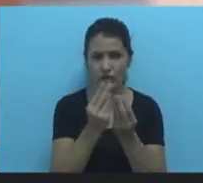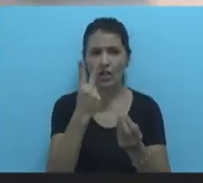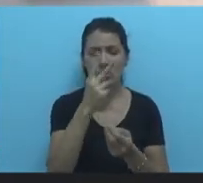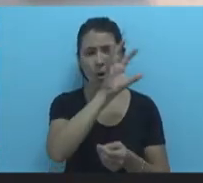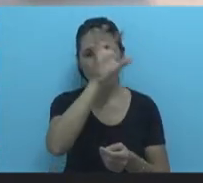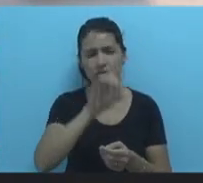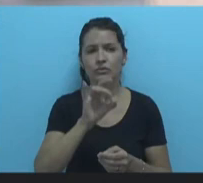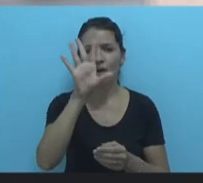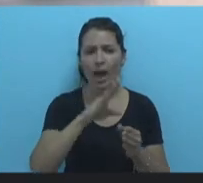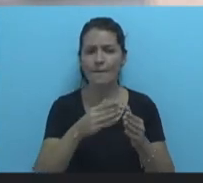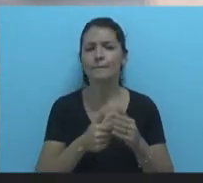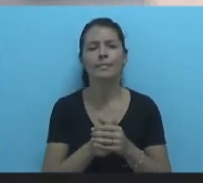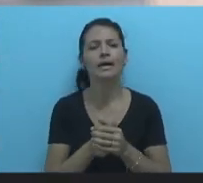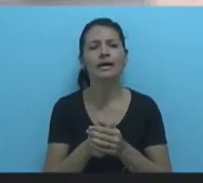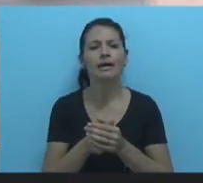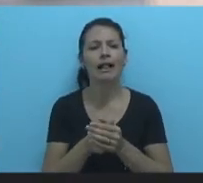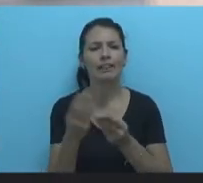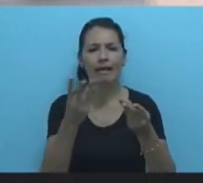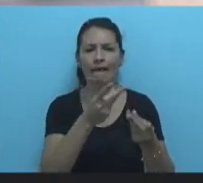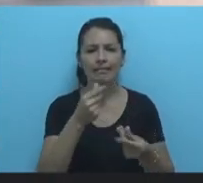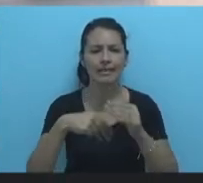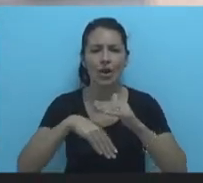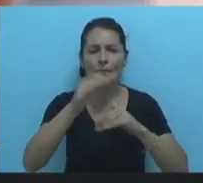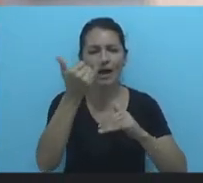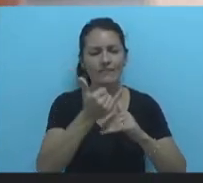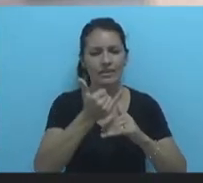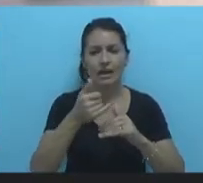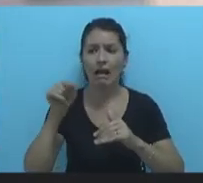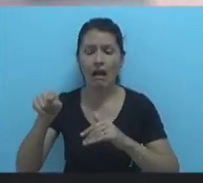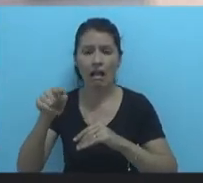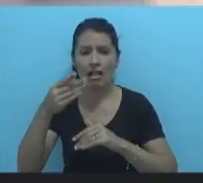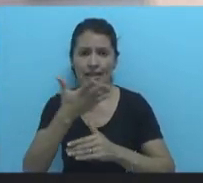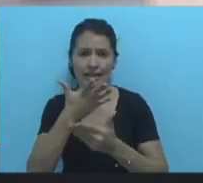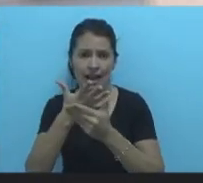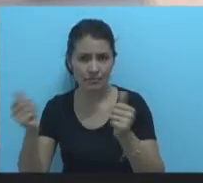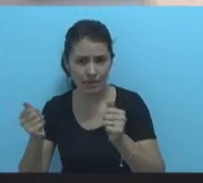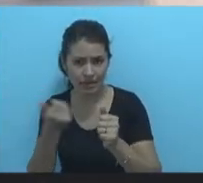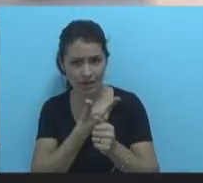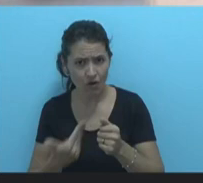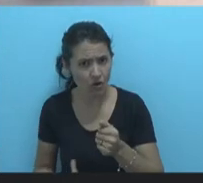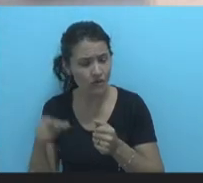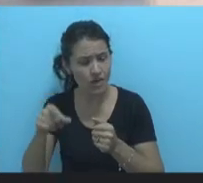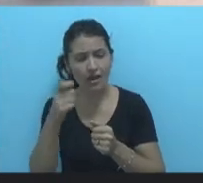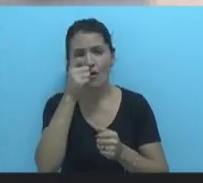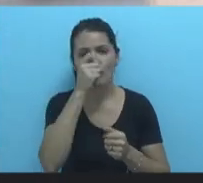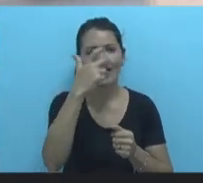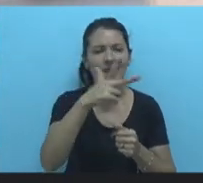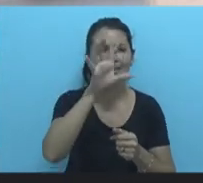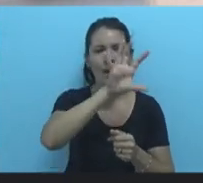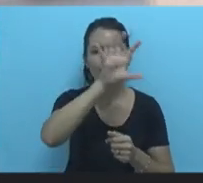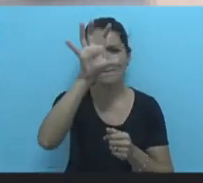24 provincias tenían superávit fiscal. Y eso fue porque, repito lo mismo que hemos dicho hasta el cansancio en